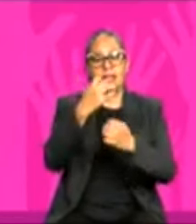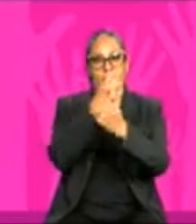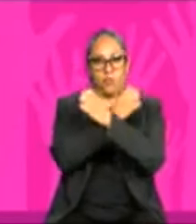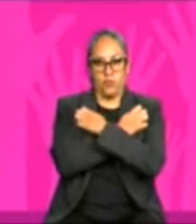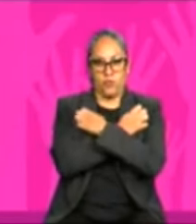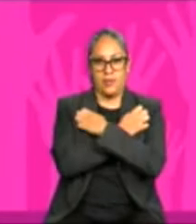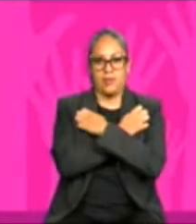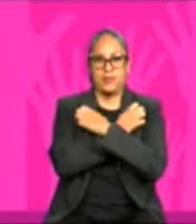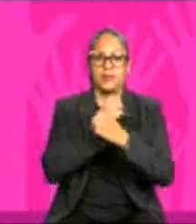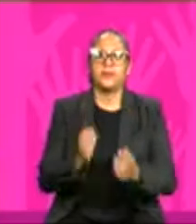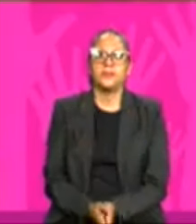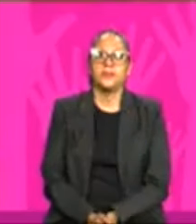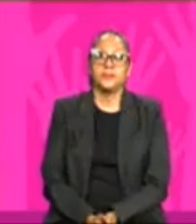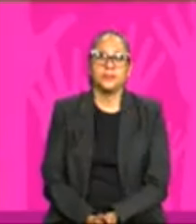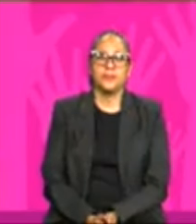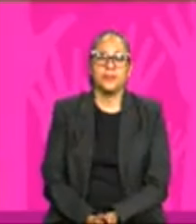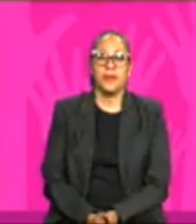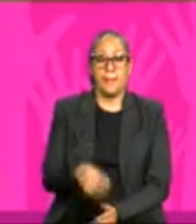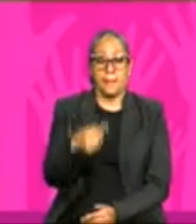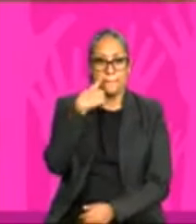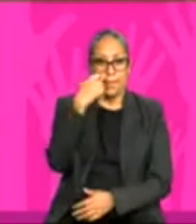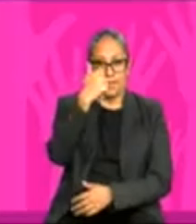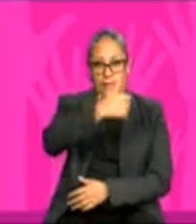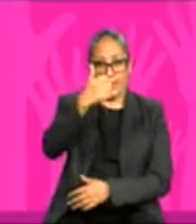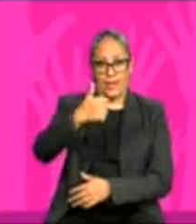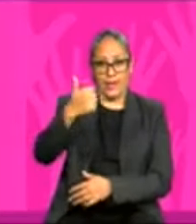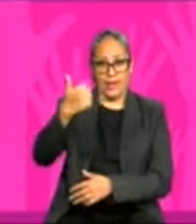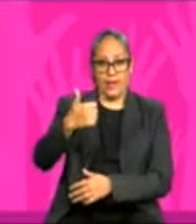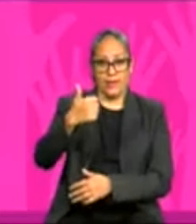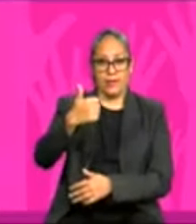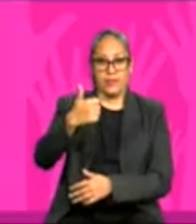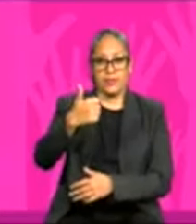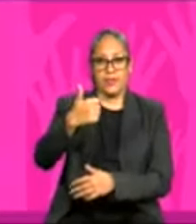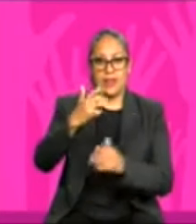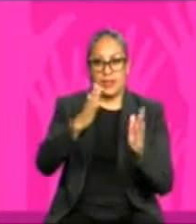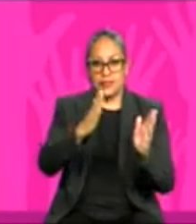la en cada ronda, tendrán